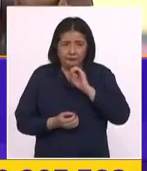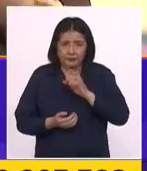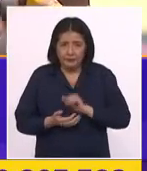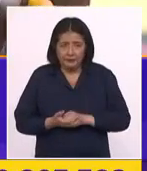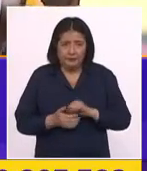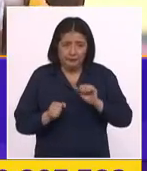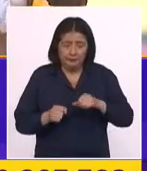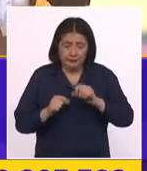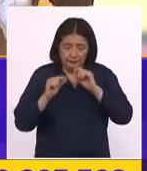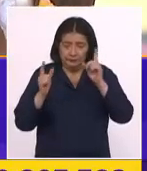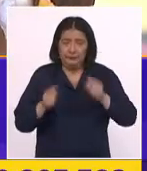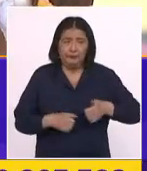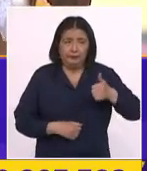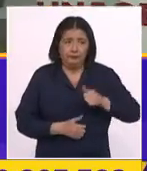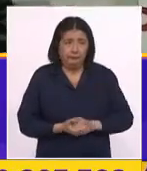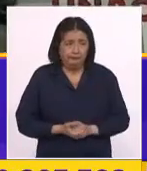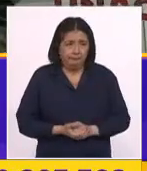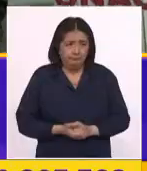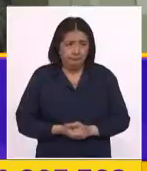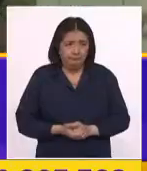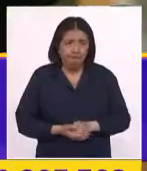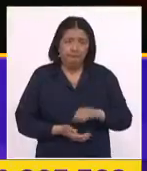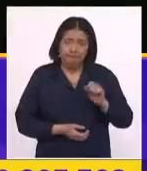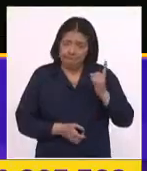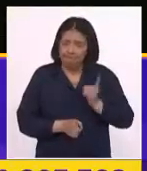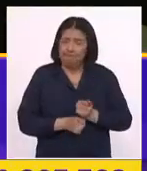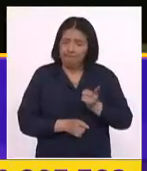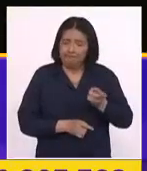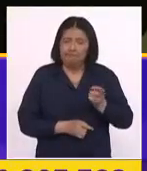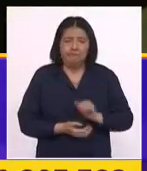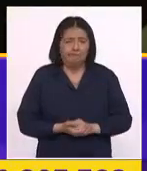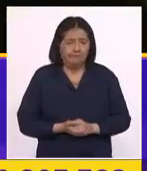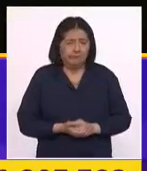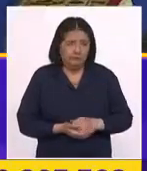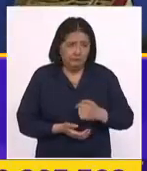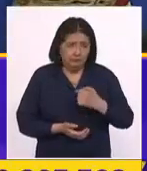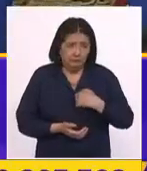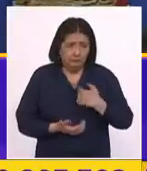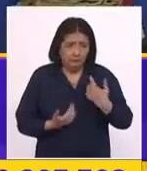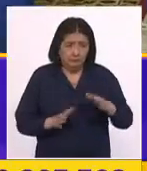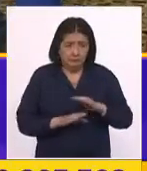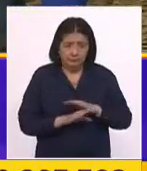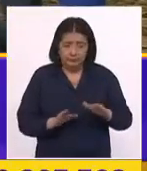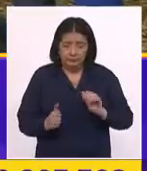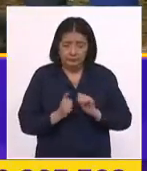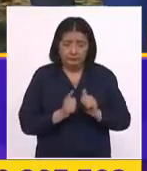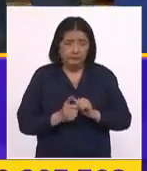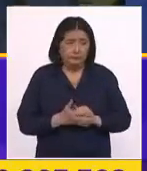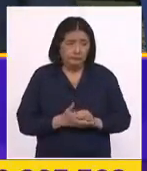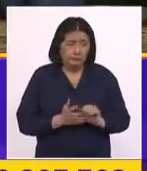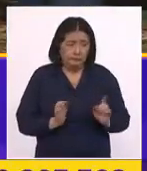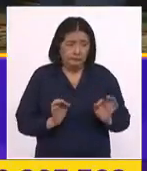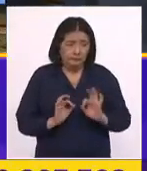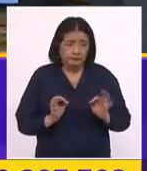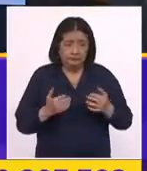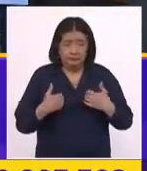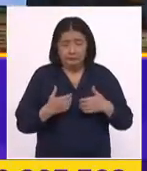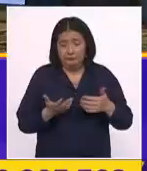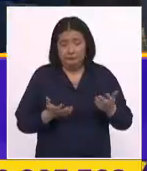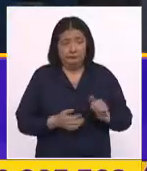que se despierten las autoridades. Sí, así es. Yo, bueno, terminando ya la competencia, como, bueno, ya no tenía otra,